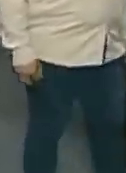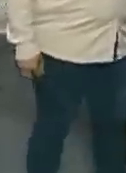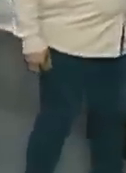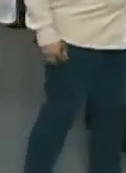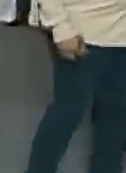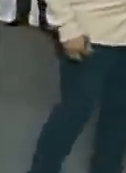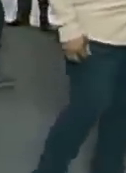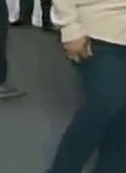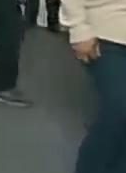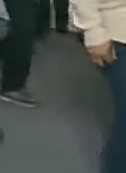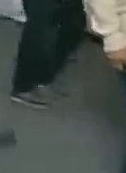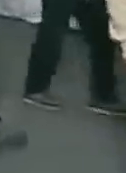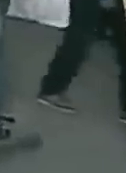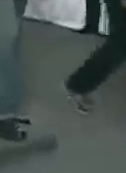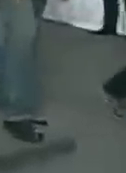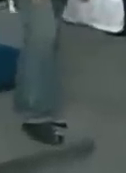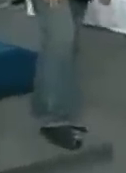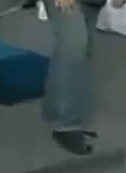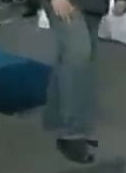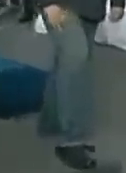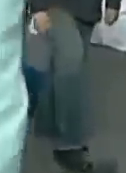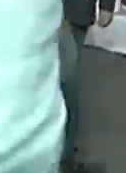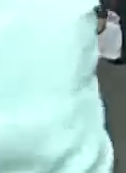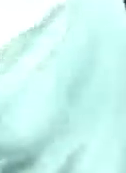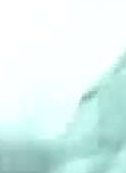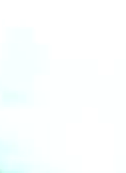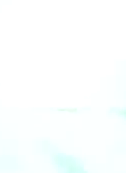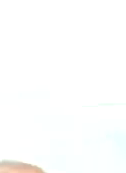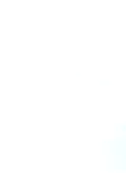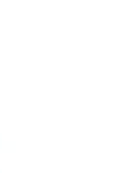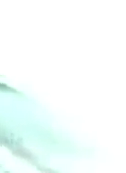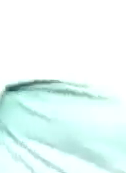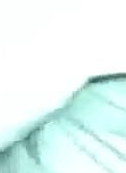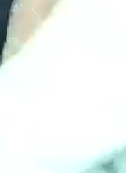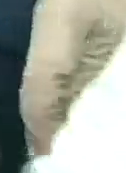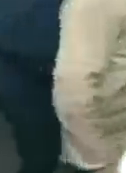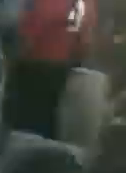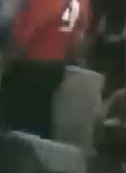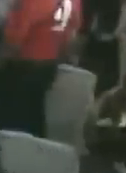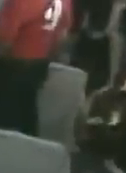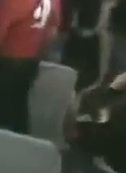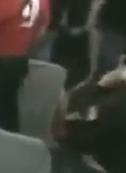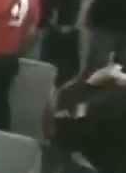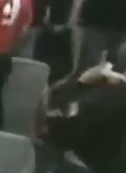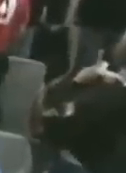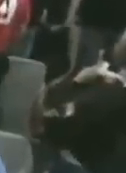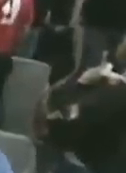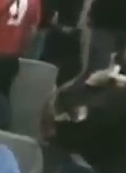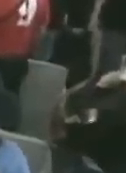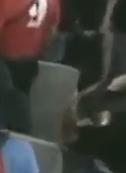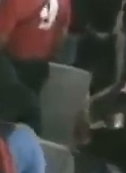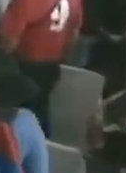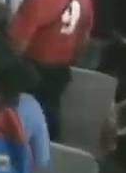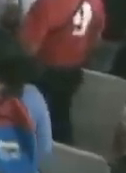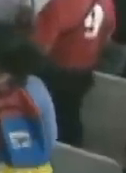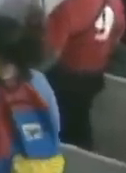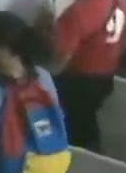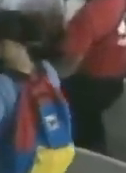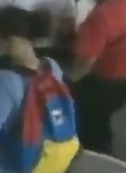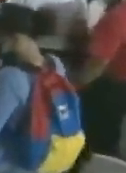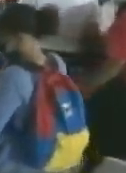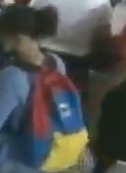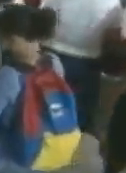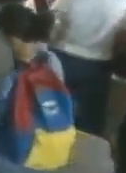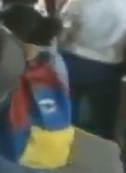en riesgo situación de calle amenaza de desalojo y con ello también se reivindicará entonces este derecho